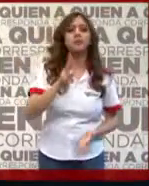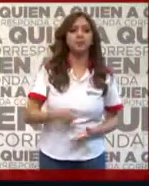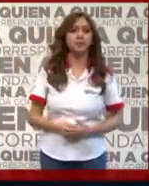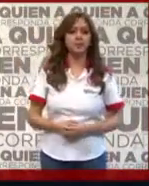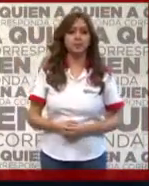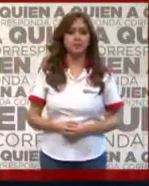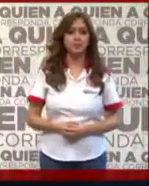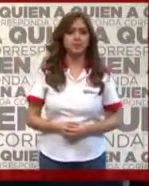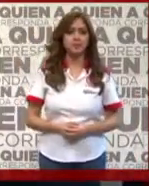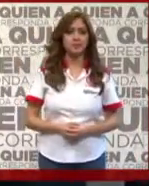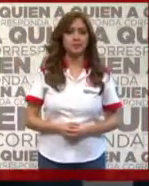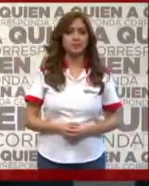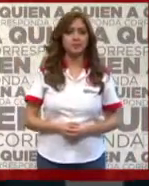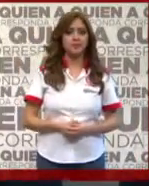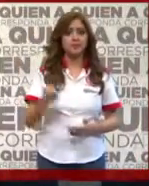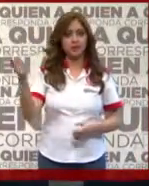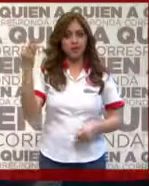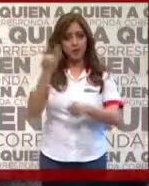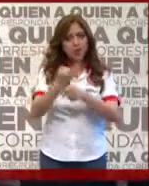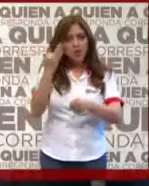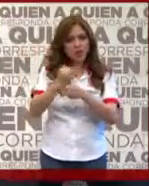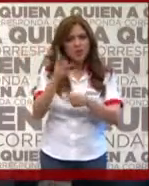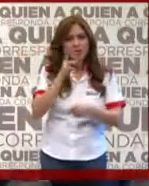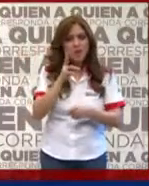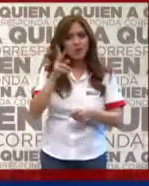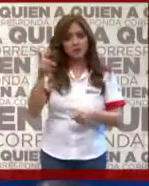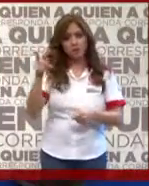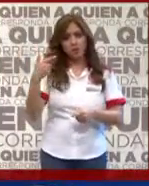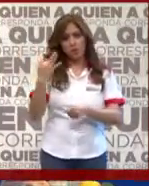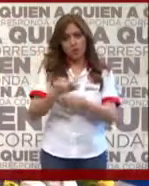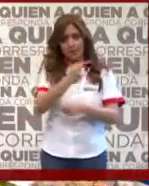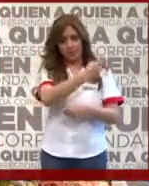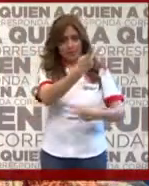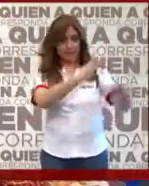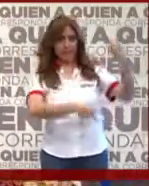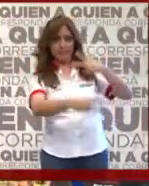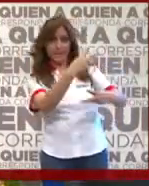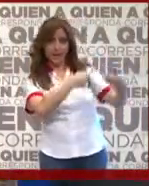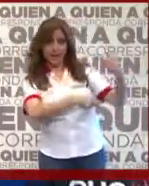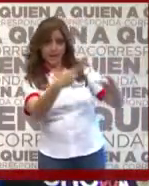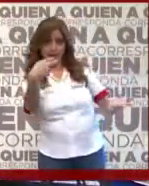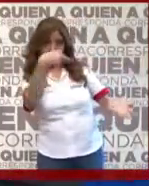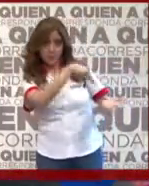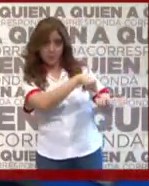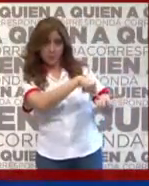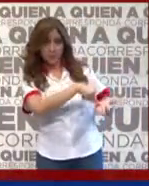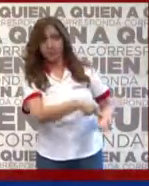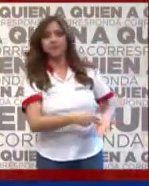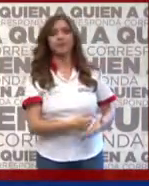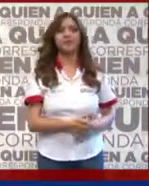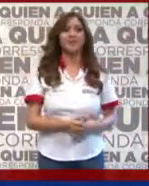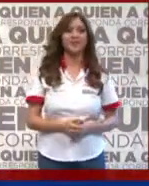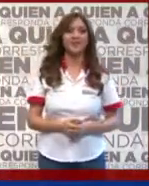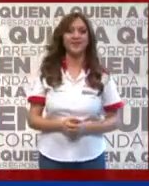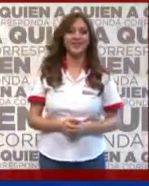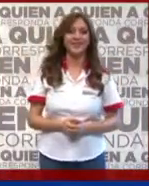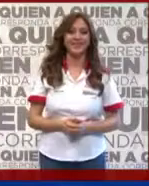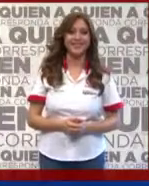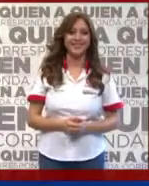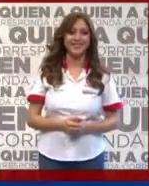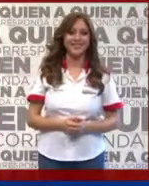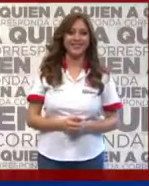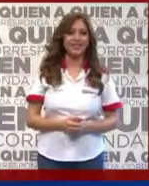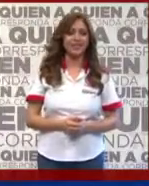No te vas a arrepentir. Pruebo. Te lo juro que está buenísimo. En ese momento, Jorge ya viene en camino. Honorables amigos de Cancún, ¿qué es esto? Gracias,